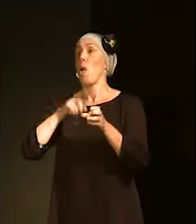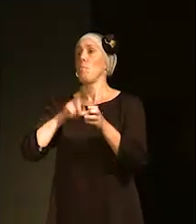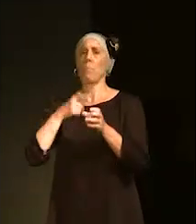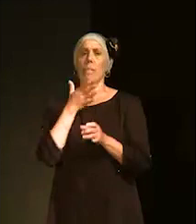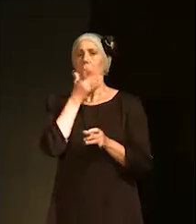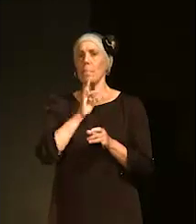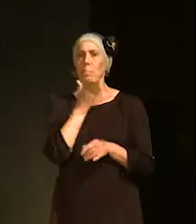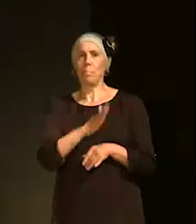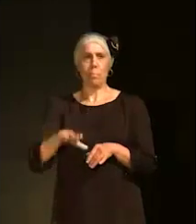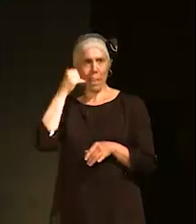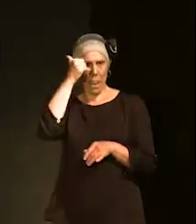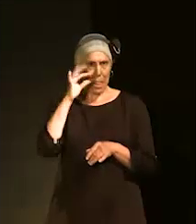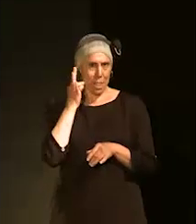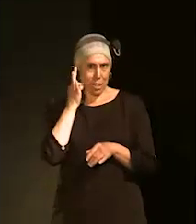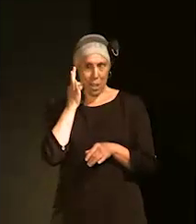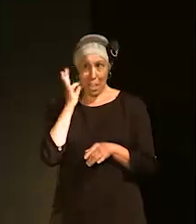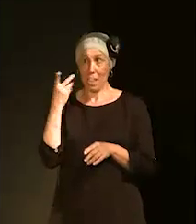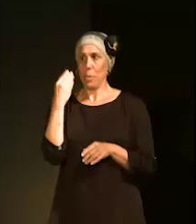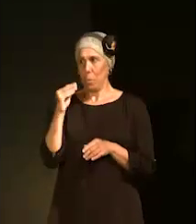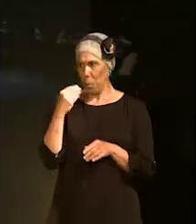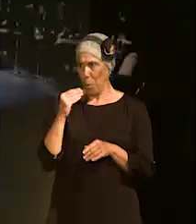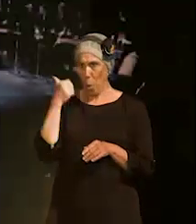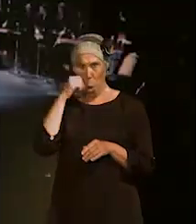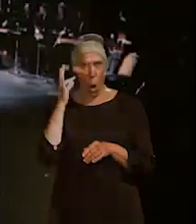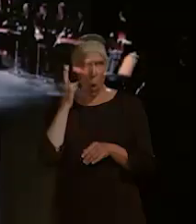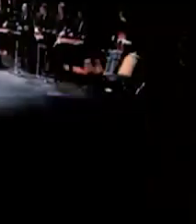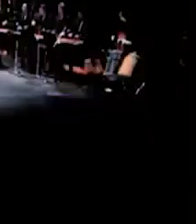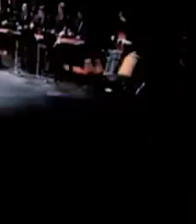niños y jóvenes